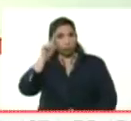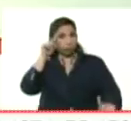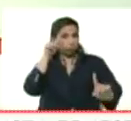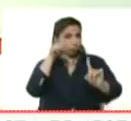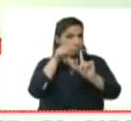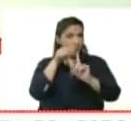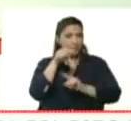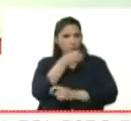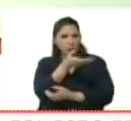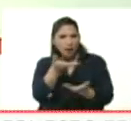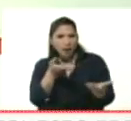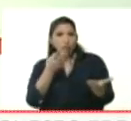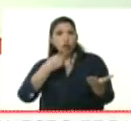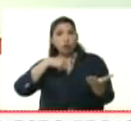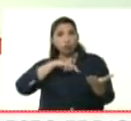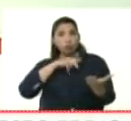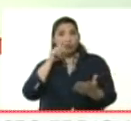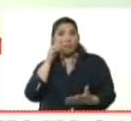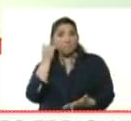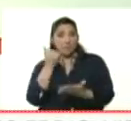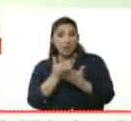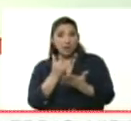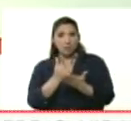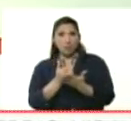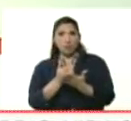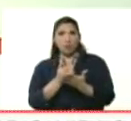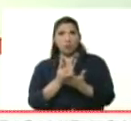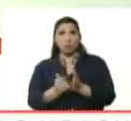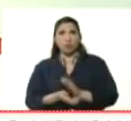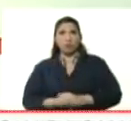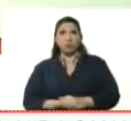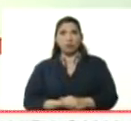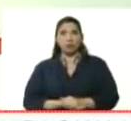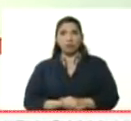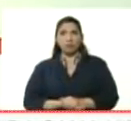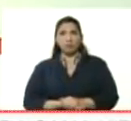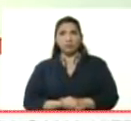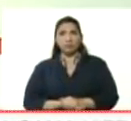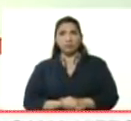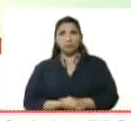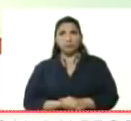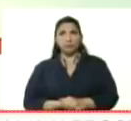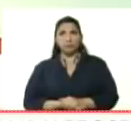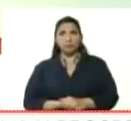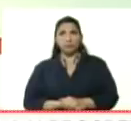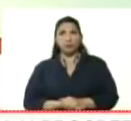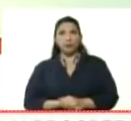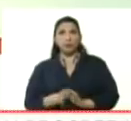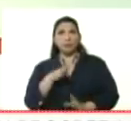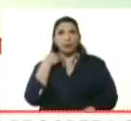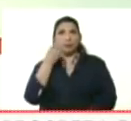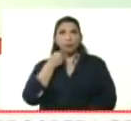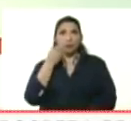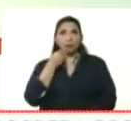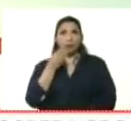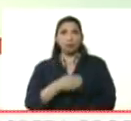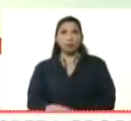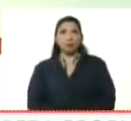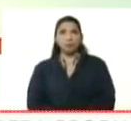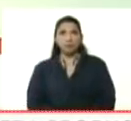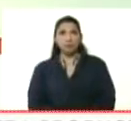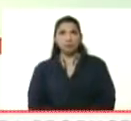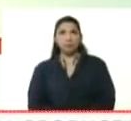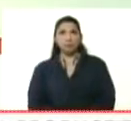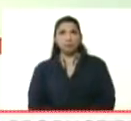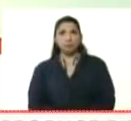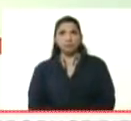Cuando nosotros vemos, Geraldine, a nuestra juventud, uy, a mí se me da esperanza.